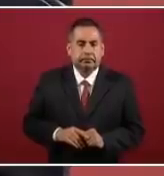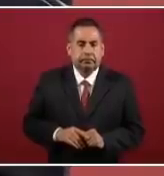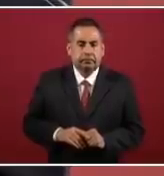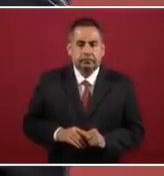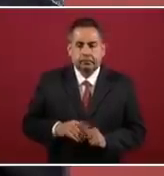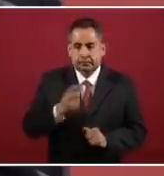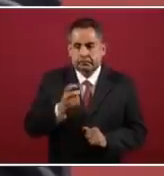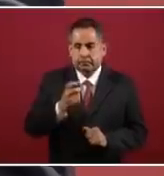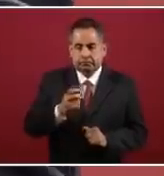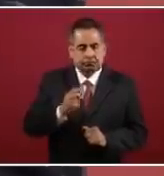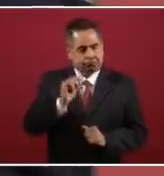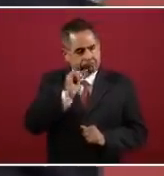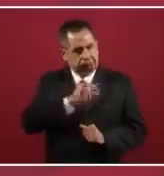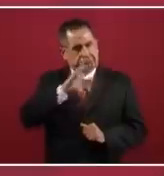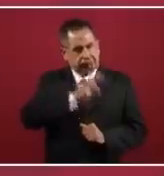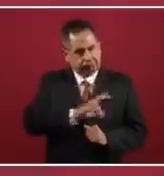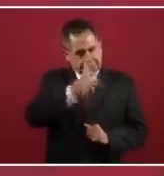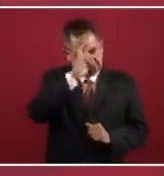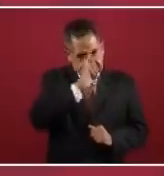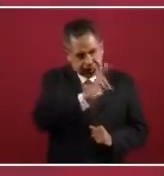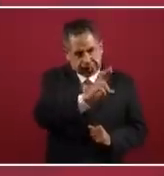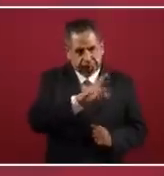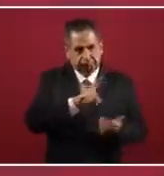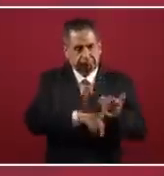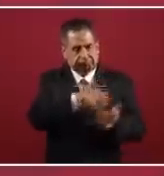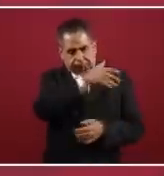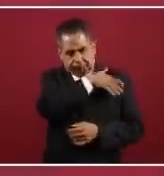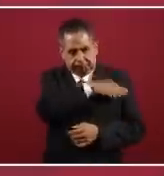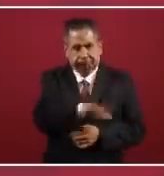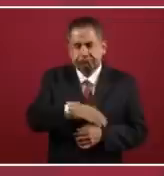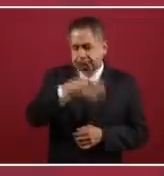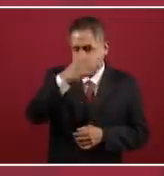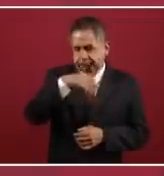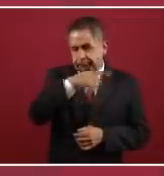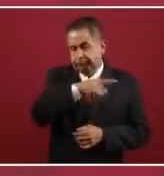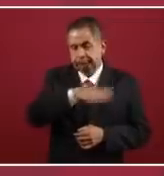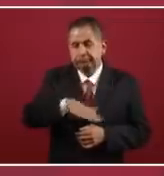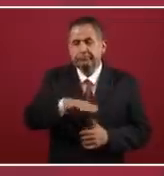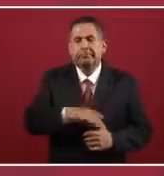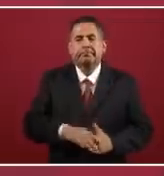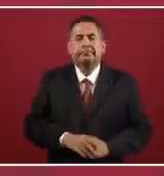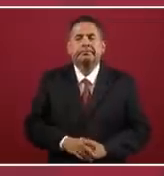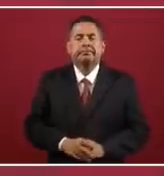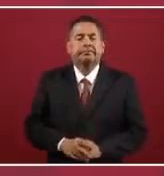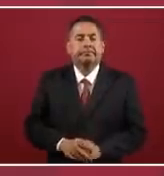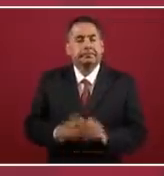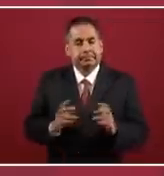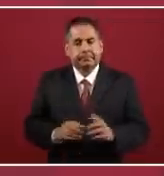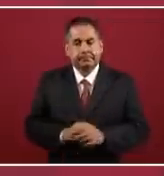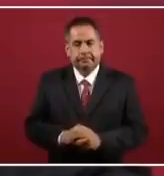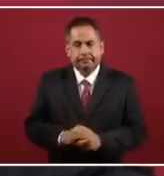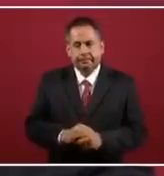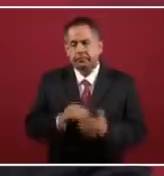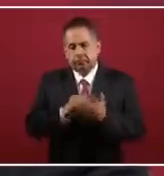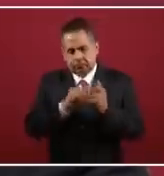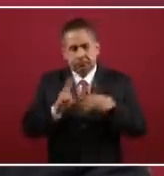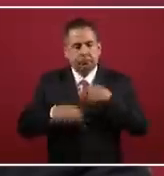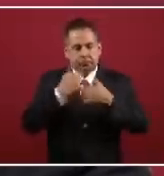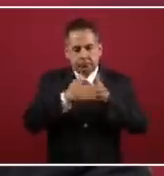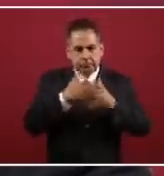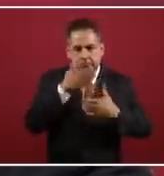Por eso el gran respeto que le tienen al general en la Mixteca. Entonces, pero sí voy a estar